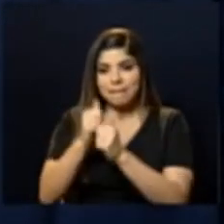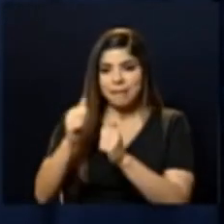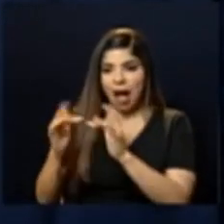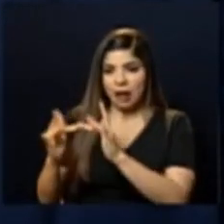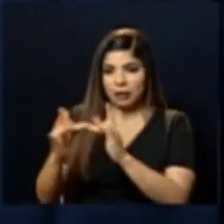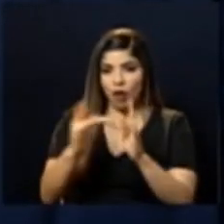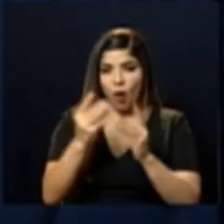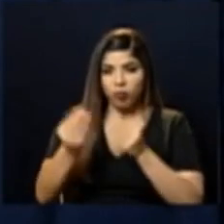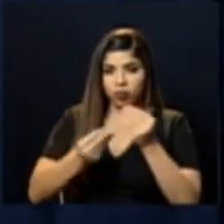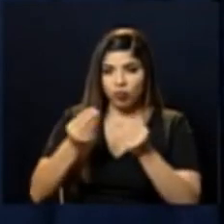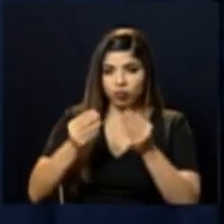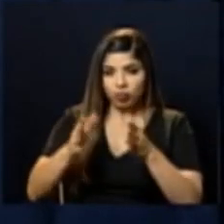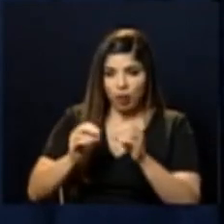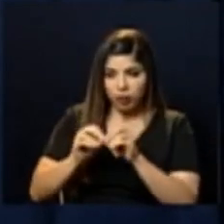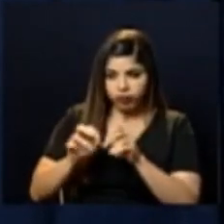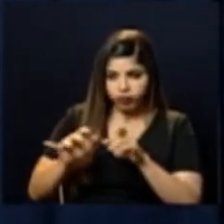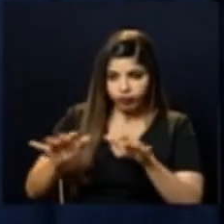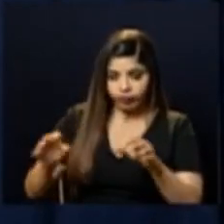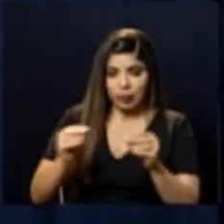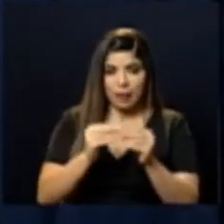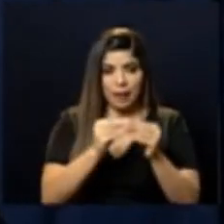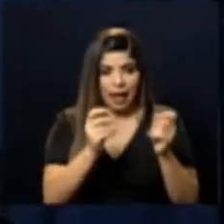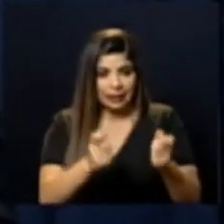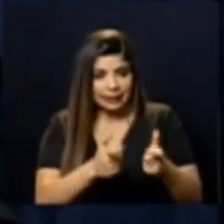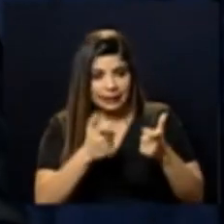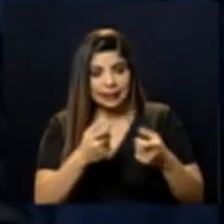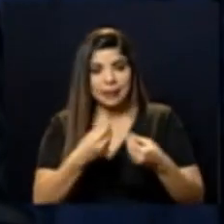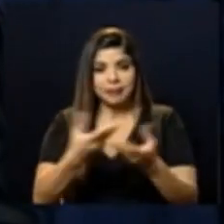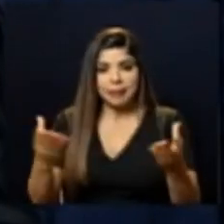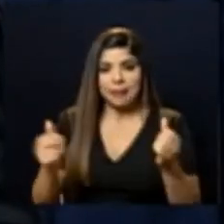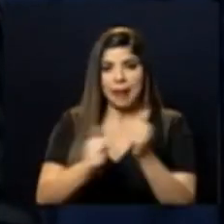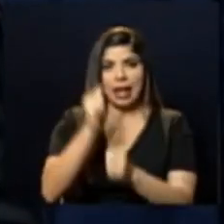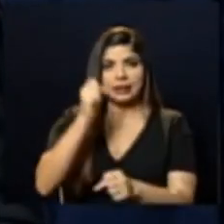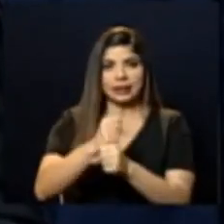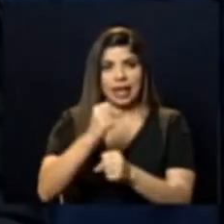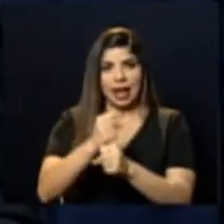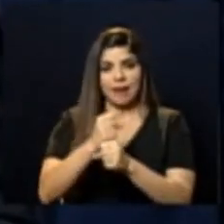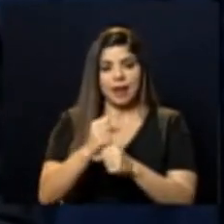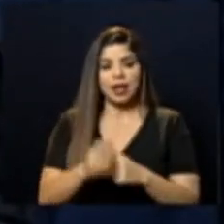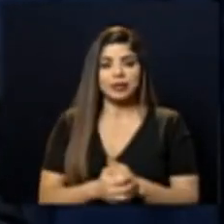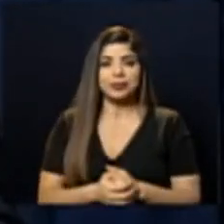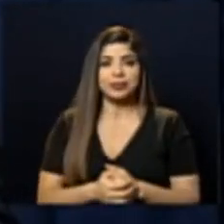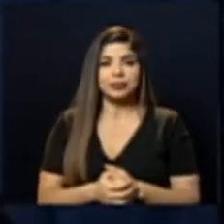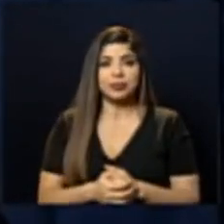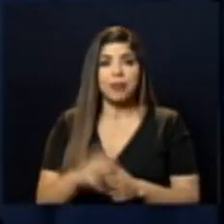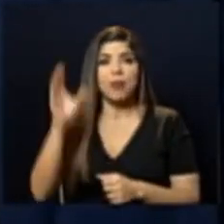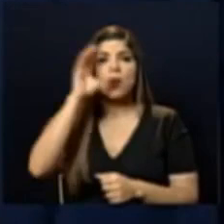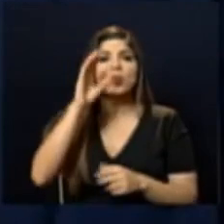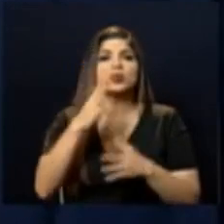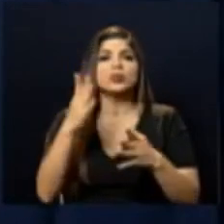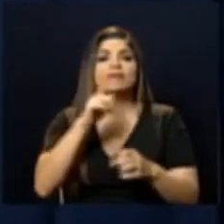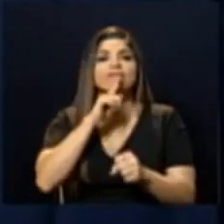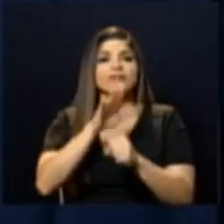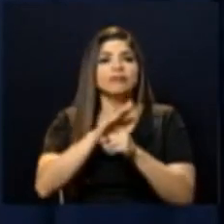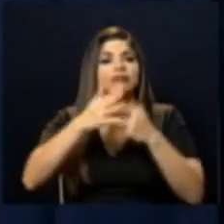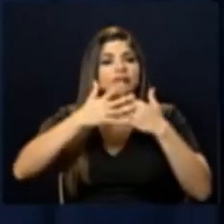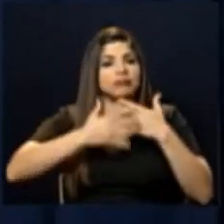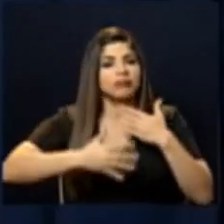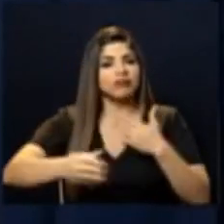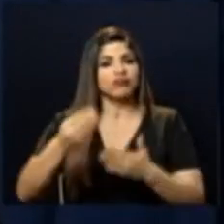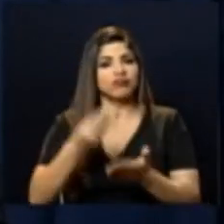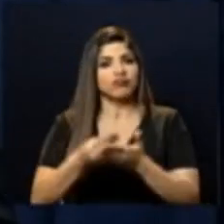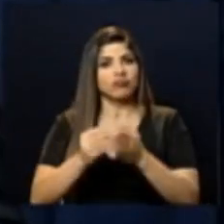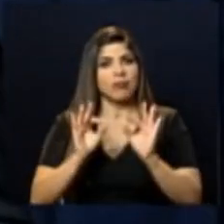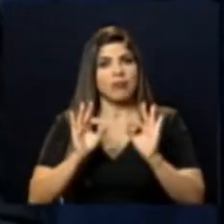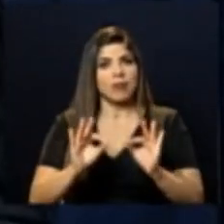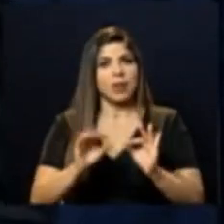encadenamientos productivos, fuentes de riqueza y de empleo. Para garantizar la sostenibilidad financiera